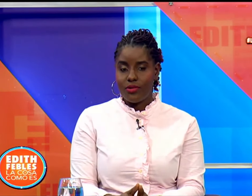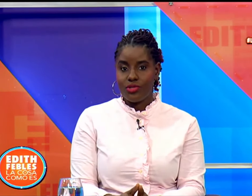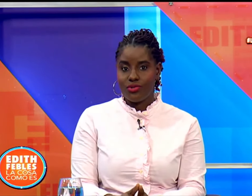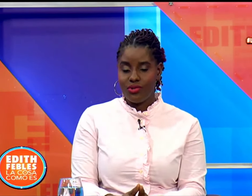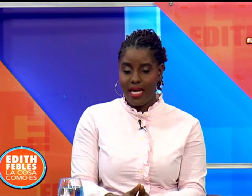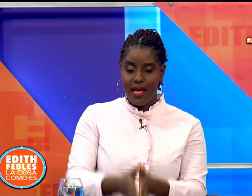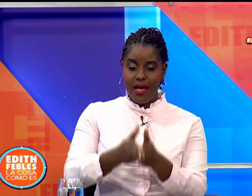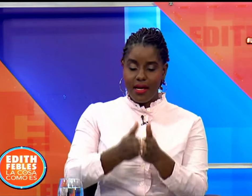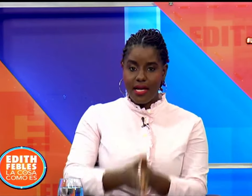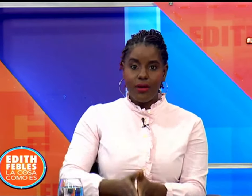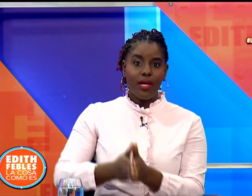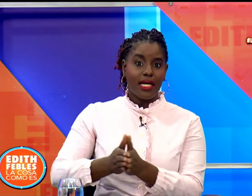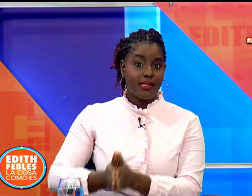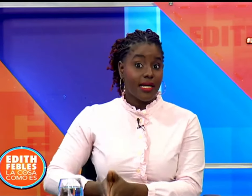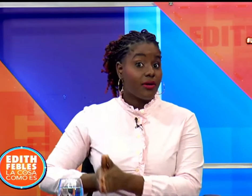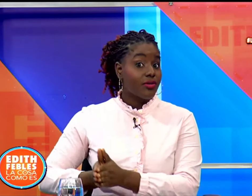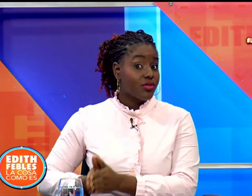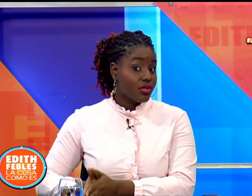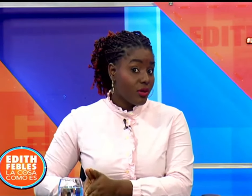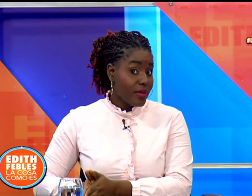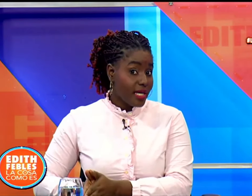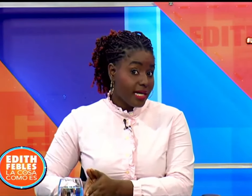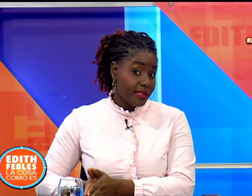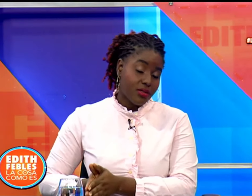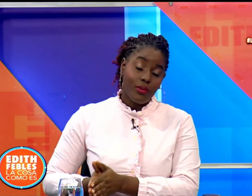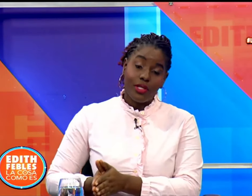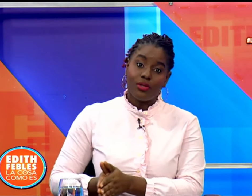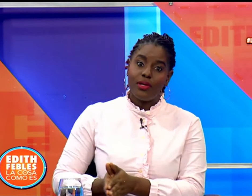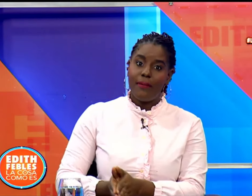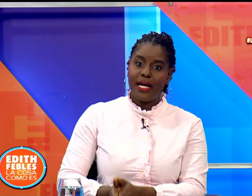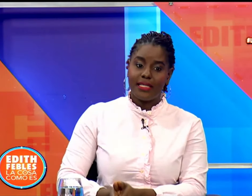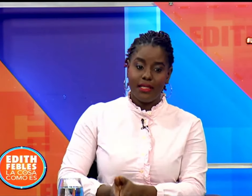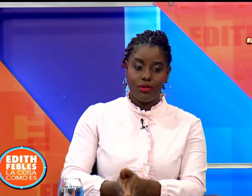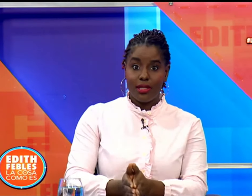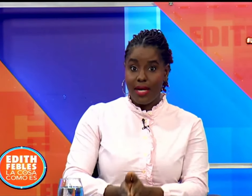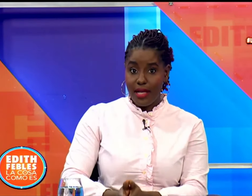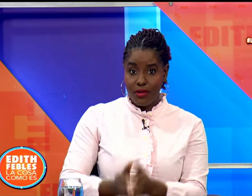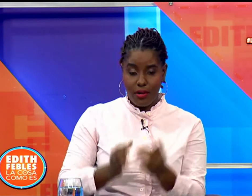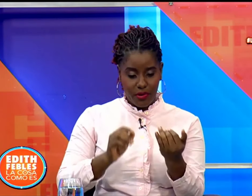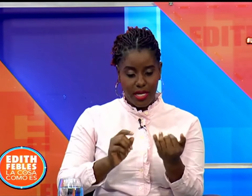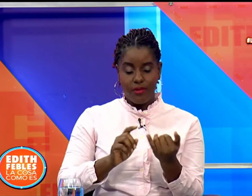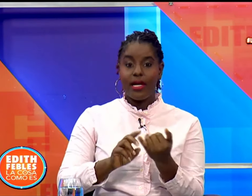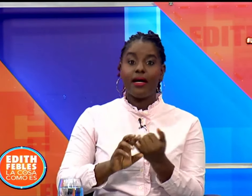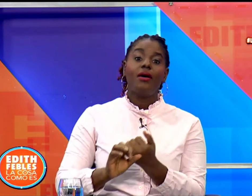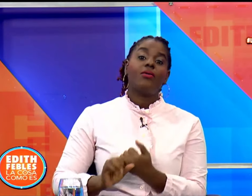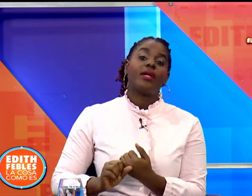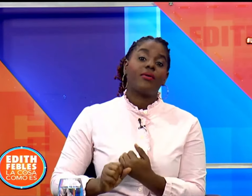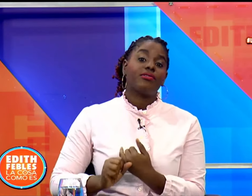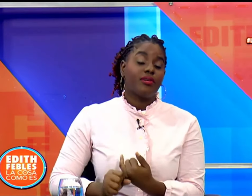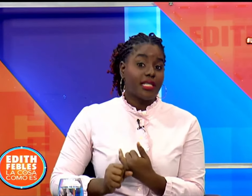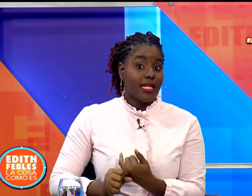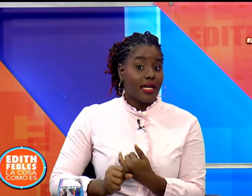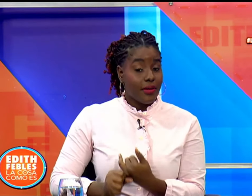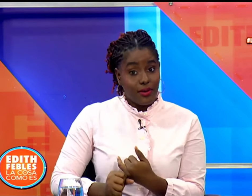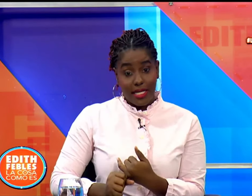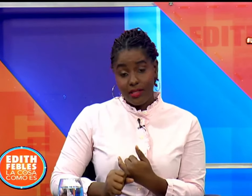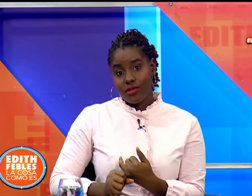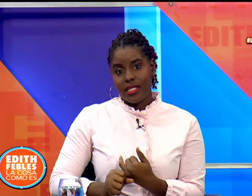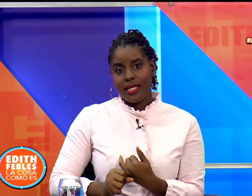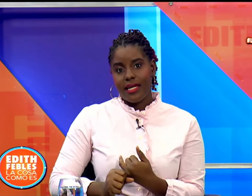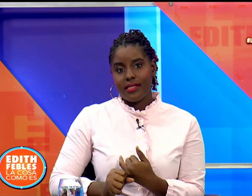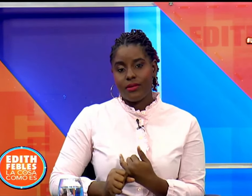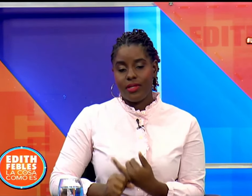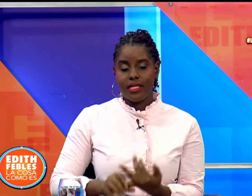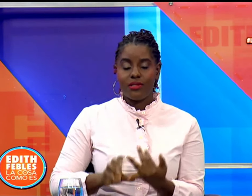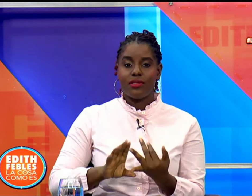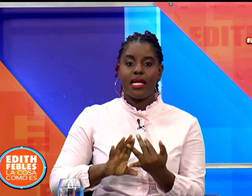Tribunal Constitucional. Regularizar la condición de los migrantes, sobre todo en la parte de los trabajadores, porque hay una cuestión que tiene que ver con la